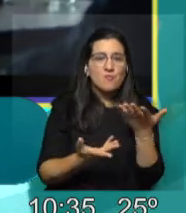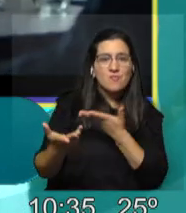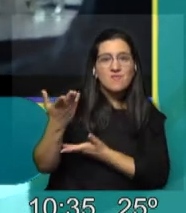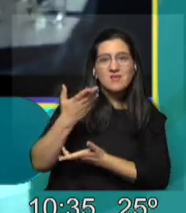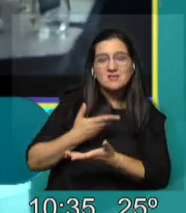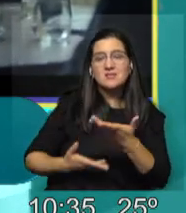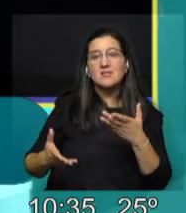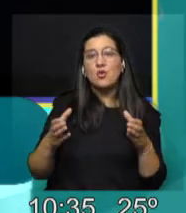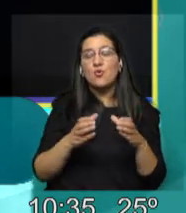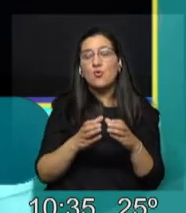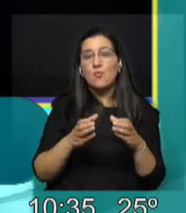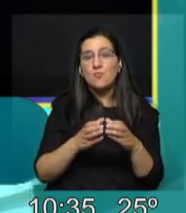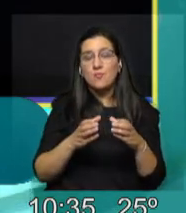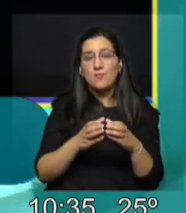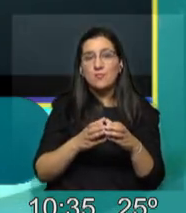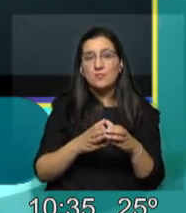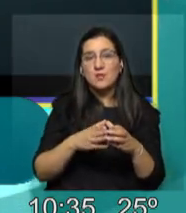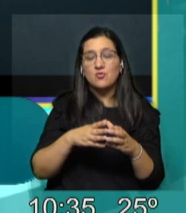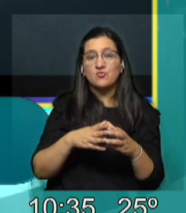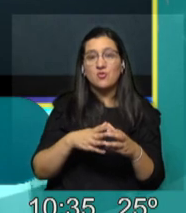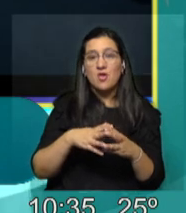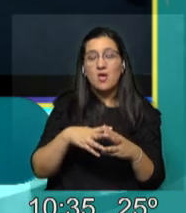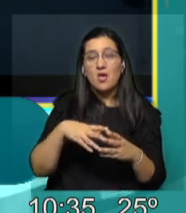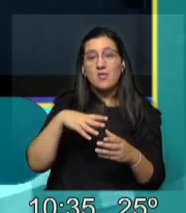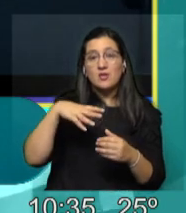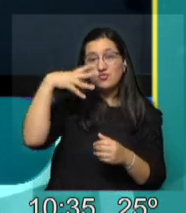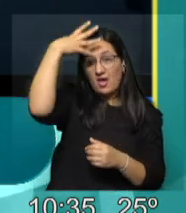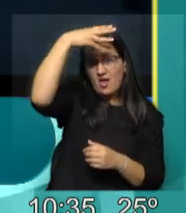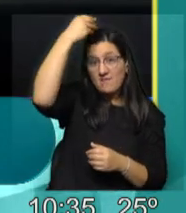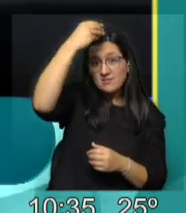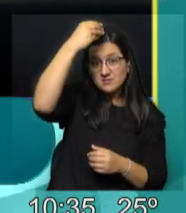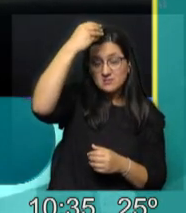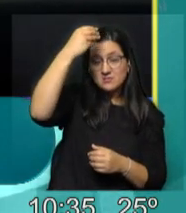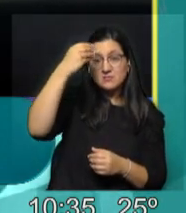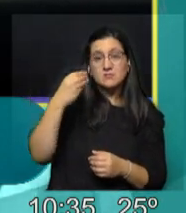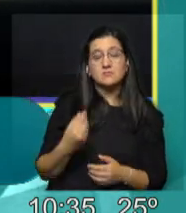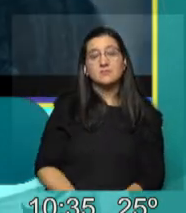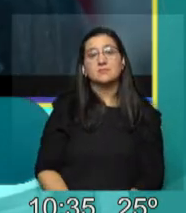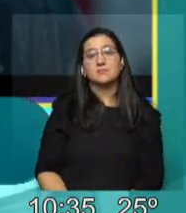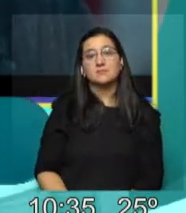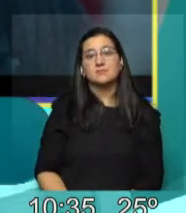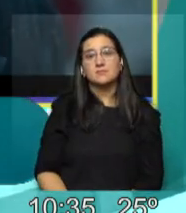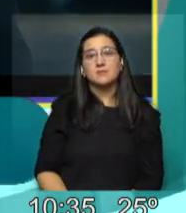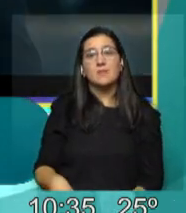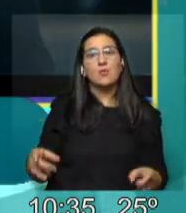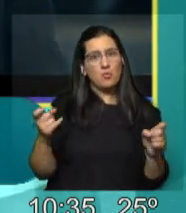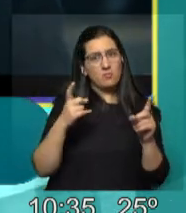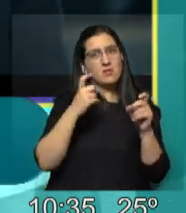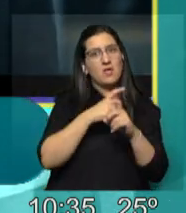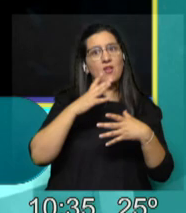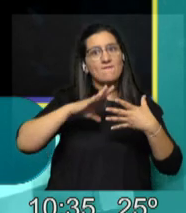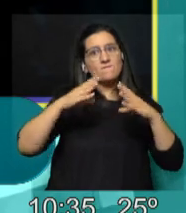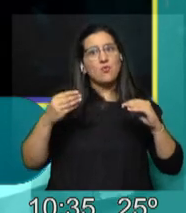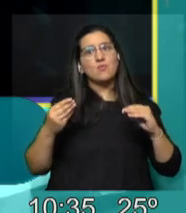los colectivos árabes en la Alemania de hoy, que son bastante complejas la forma en